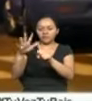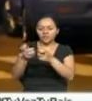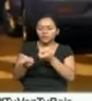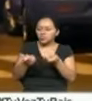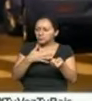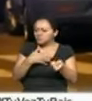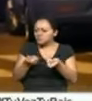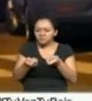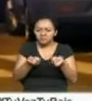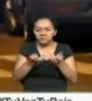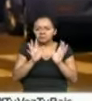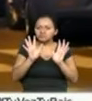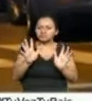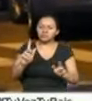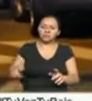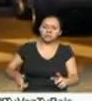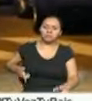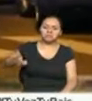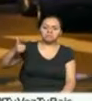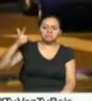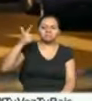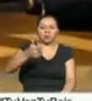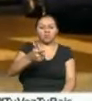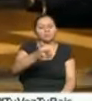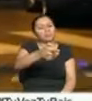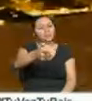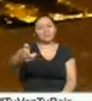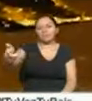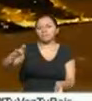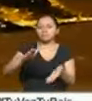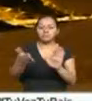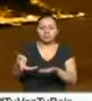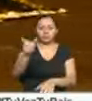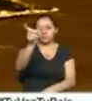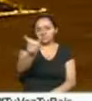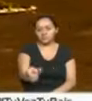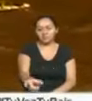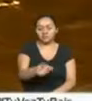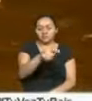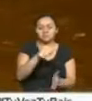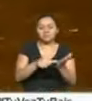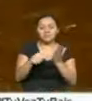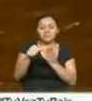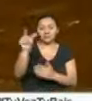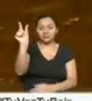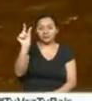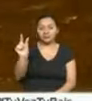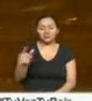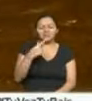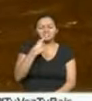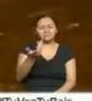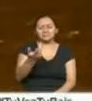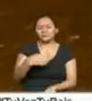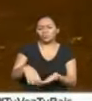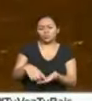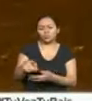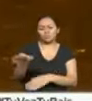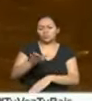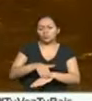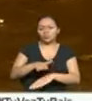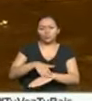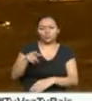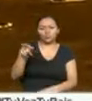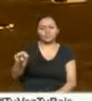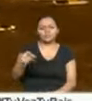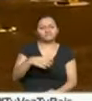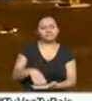el tunecino sacó un arma y fue muerto a tiros. Para el ministro italiano del Interior, no hay ninguna duda de que el fallecido es